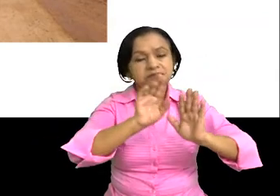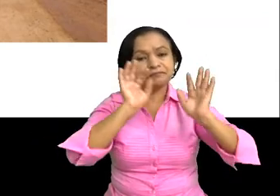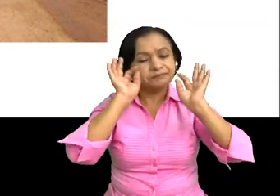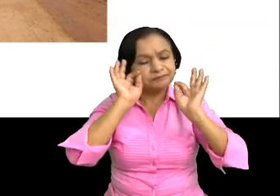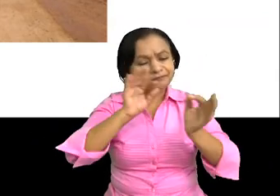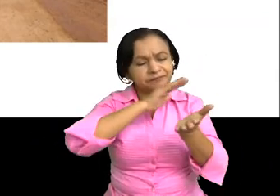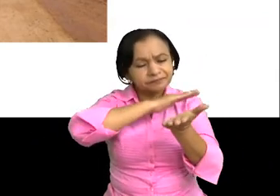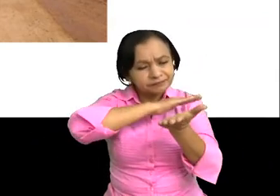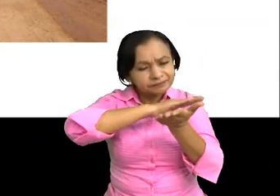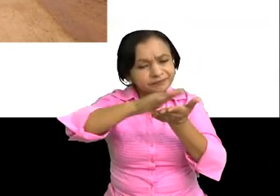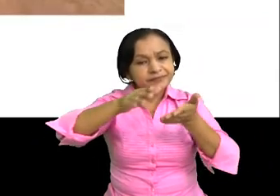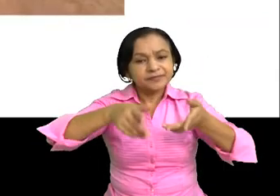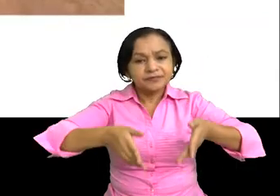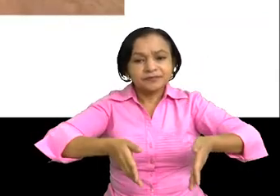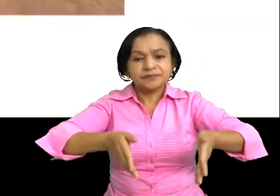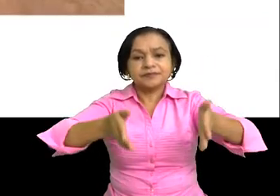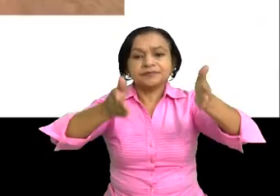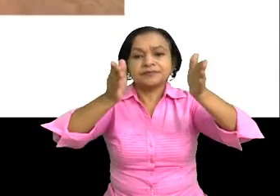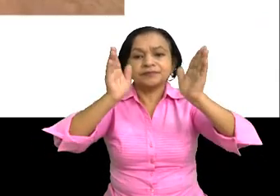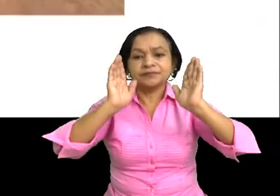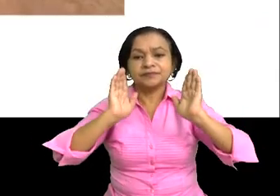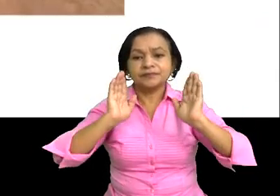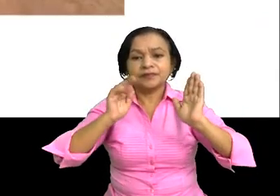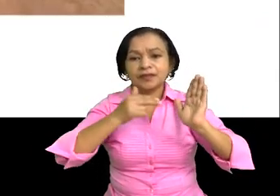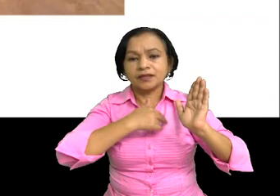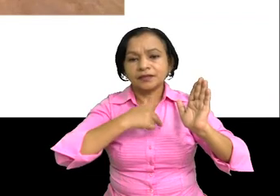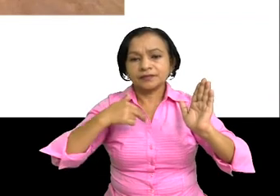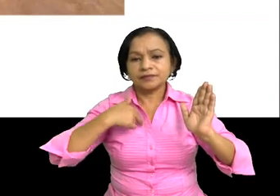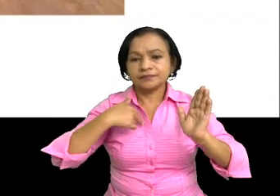nítidas. Y también hicimos